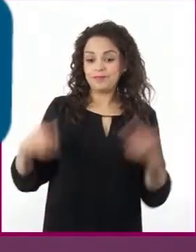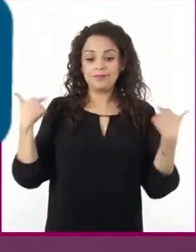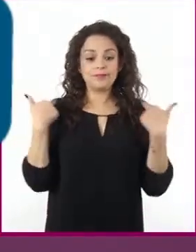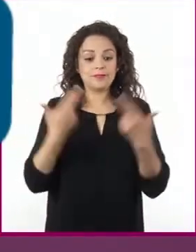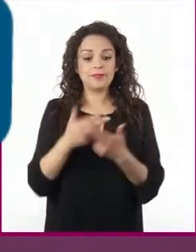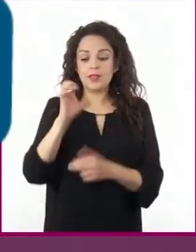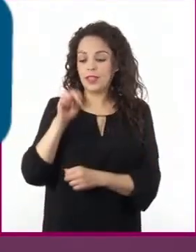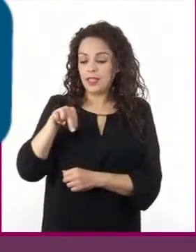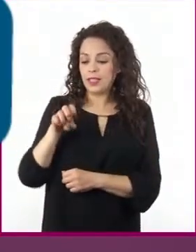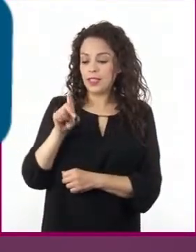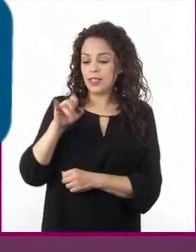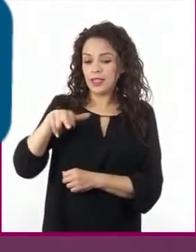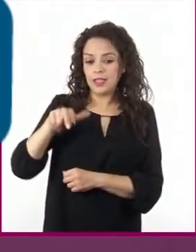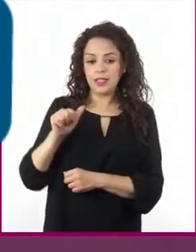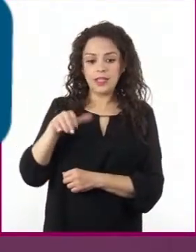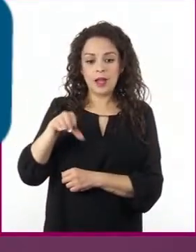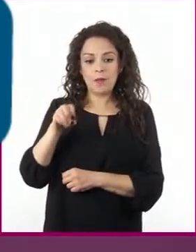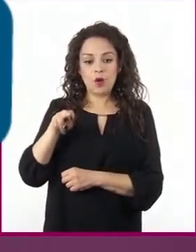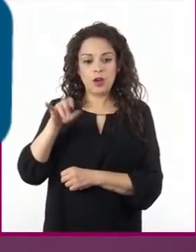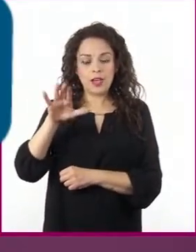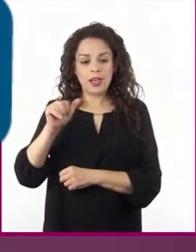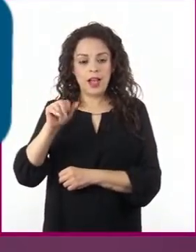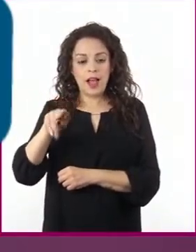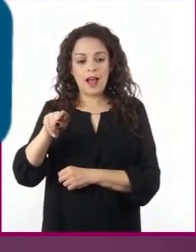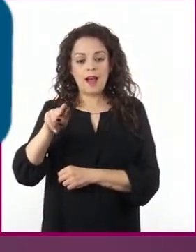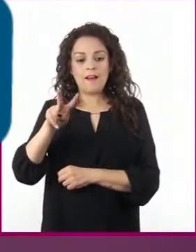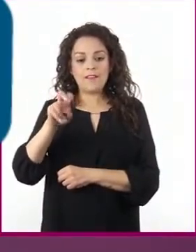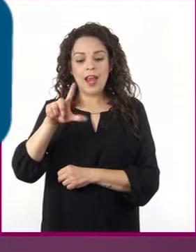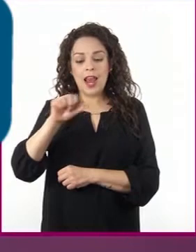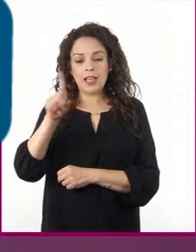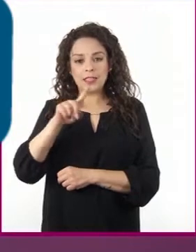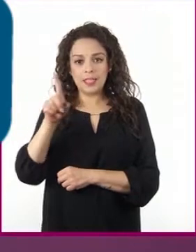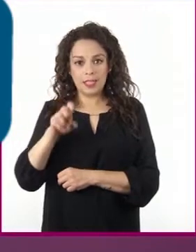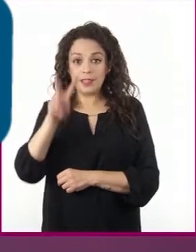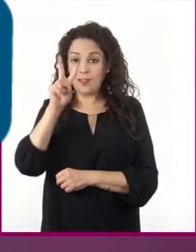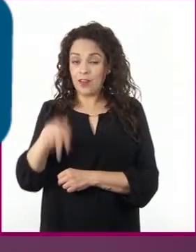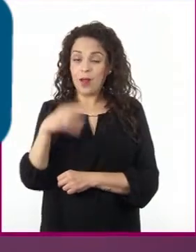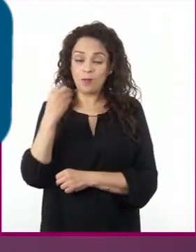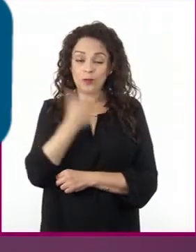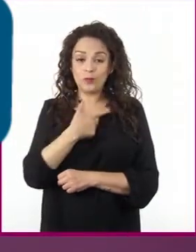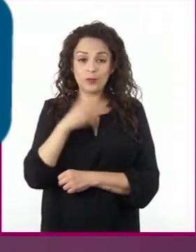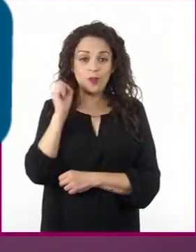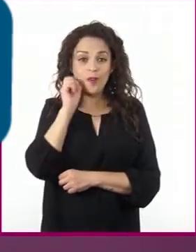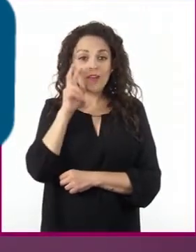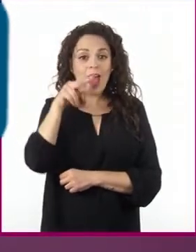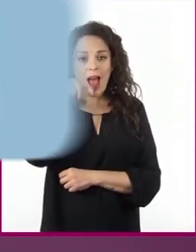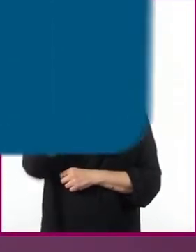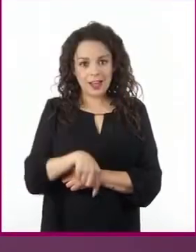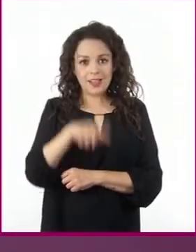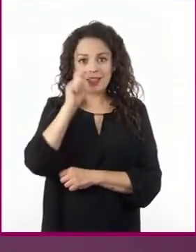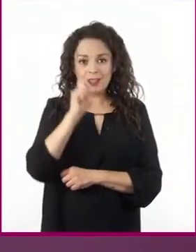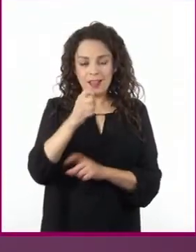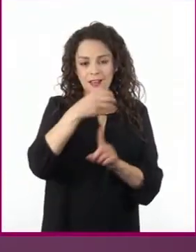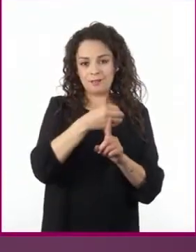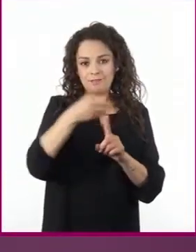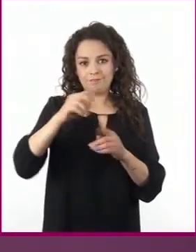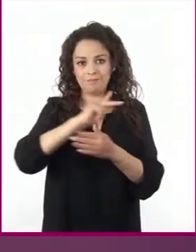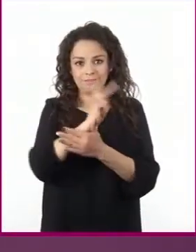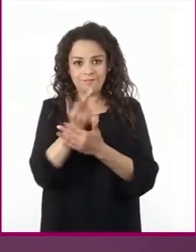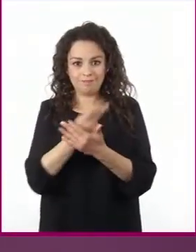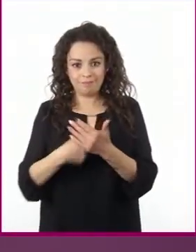Velázquez Mendoza. Y claro que es un gusto encontrarnos por aquí, en una sesión más de Lengua Materna